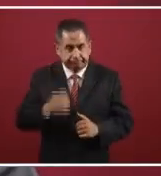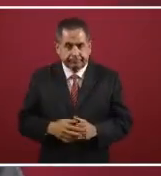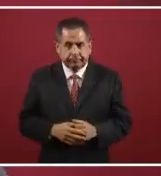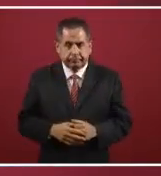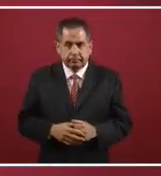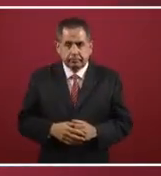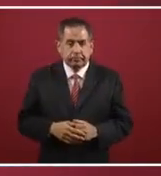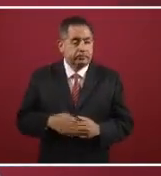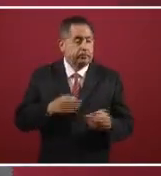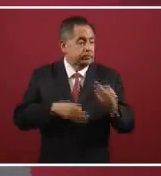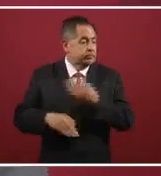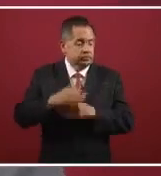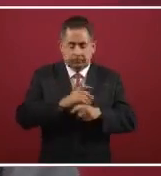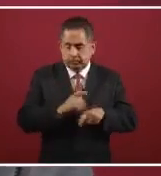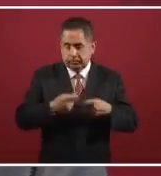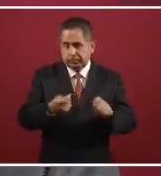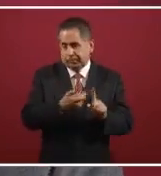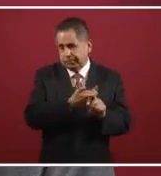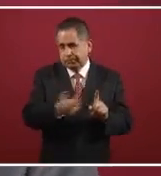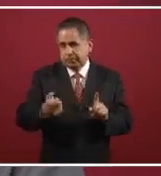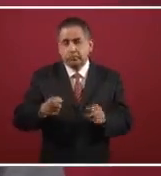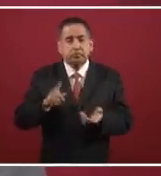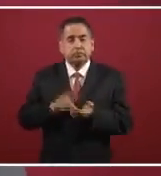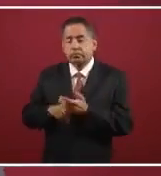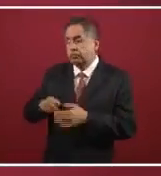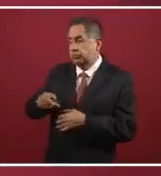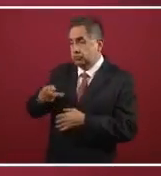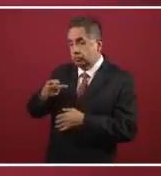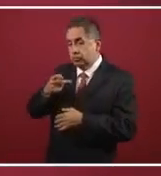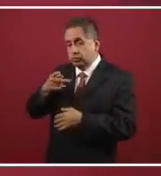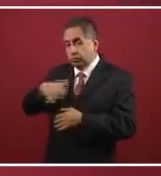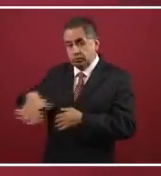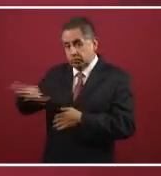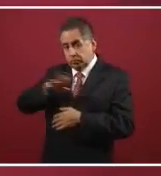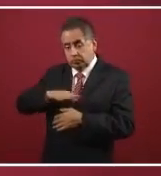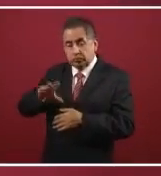Para todos es a partir de los 68 años,